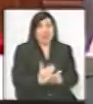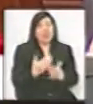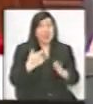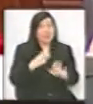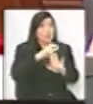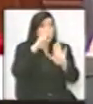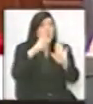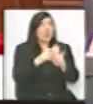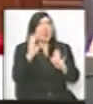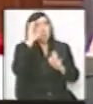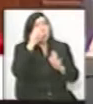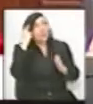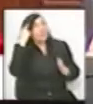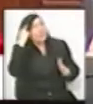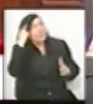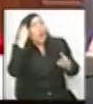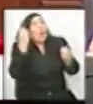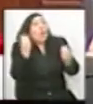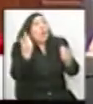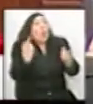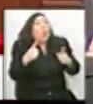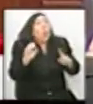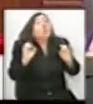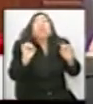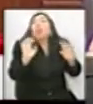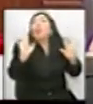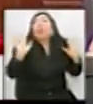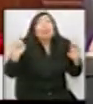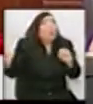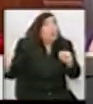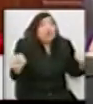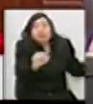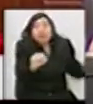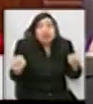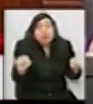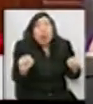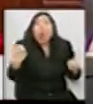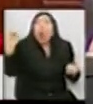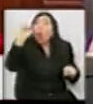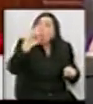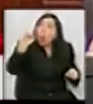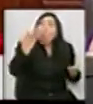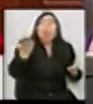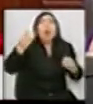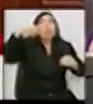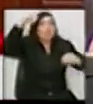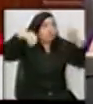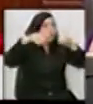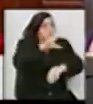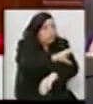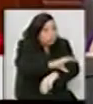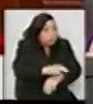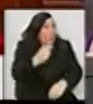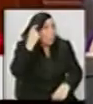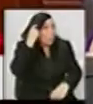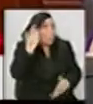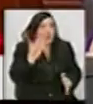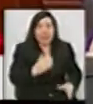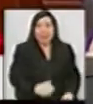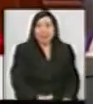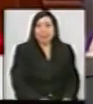proyecto lo que busca es cuando hay terremotos cuando hay fenómenos como el niño costero cuando tenemos pero